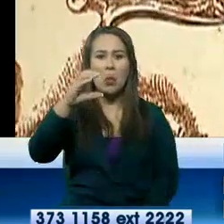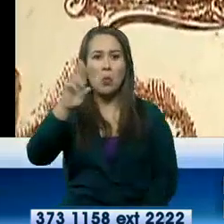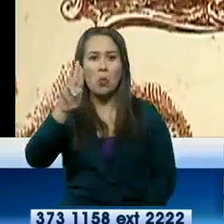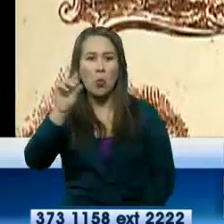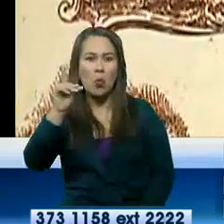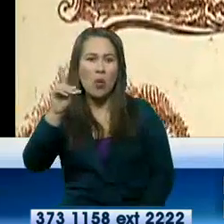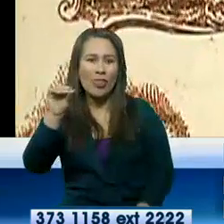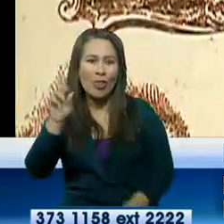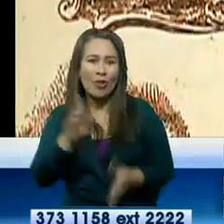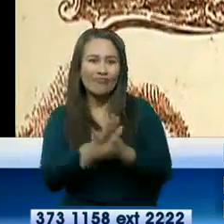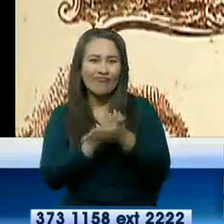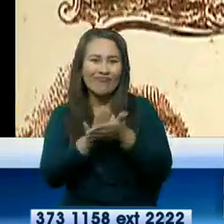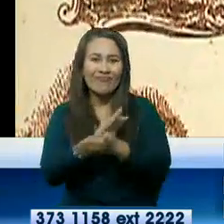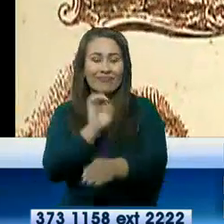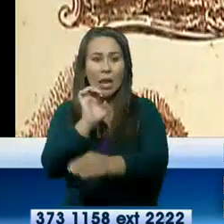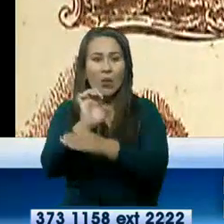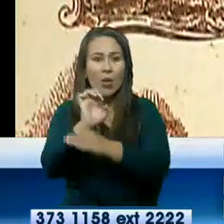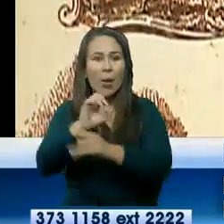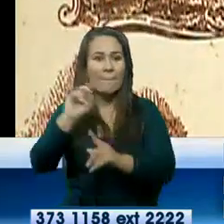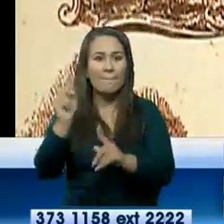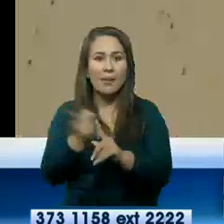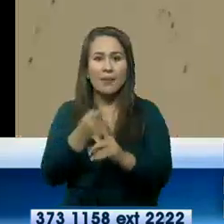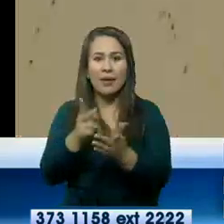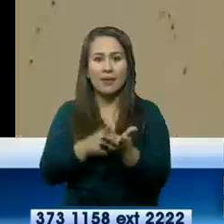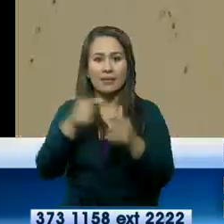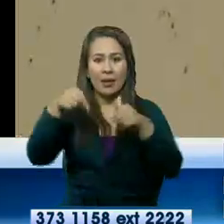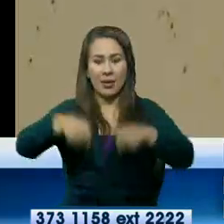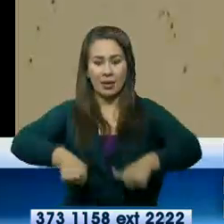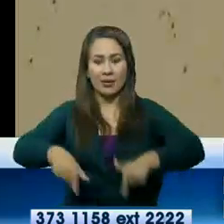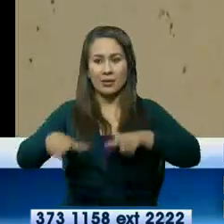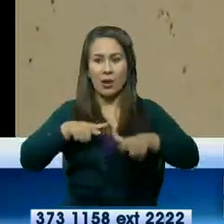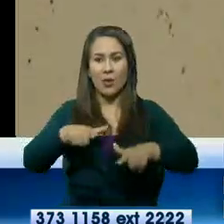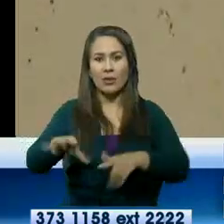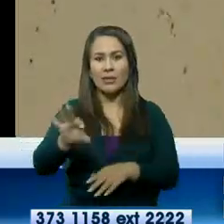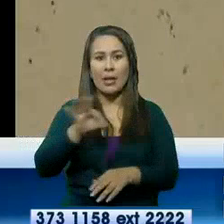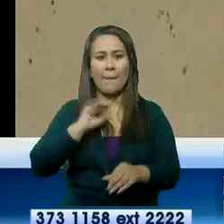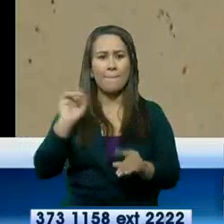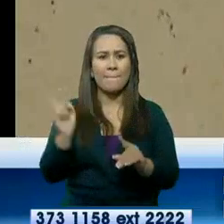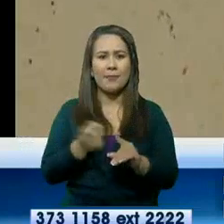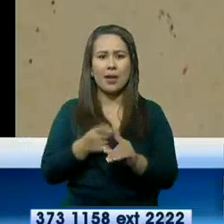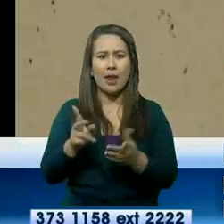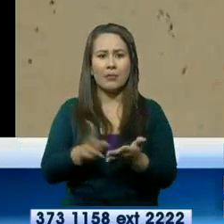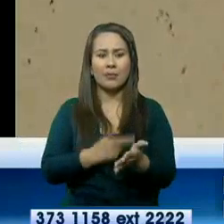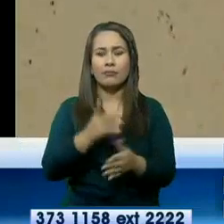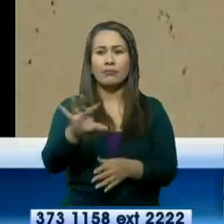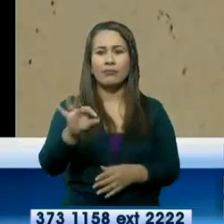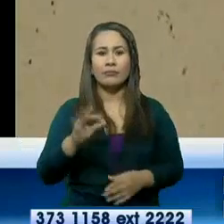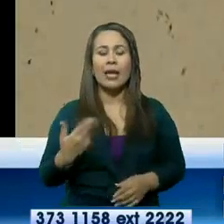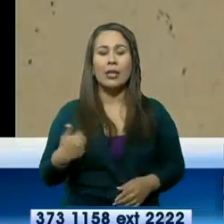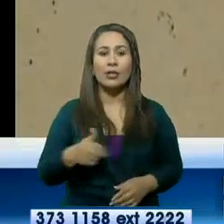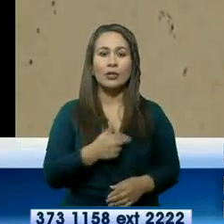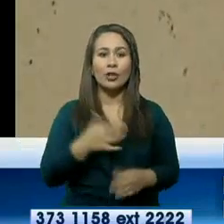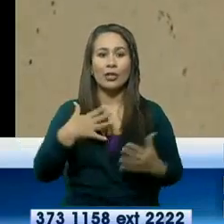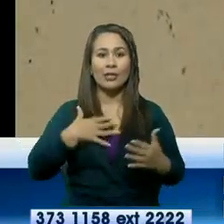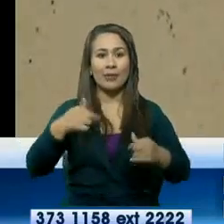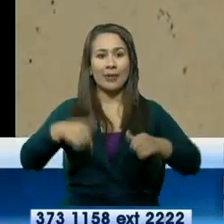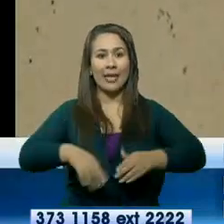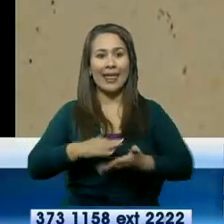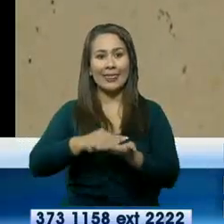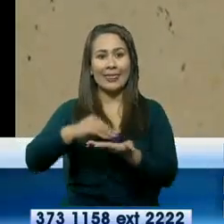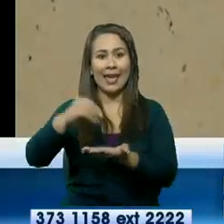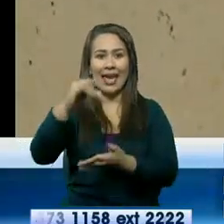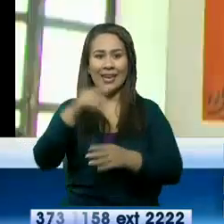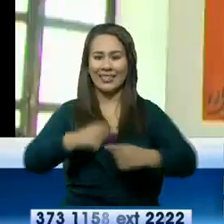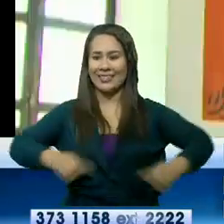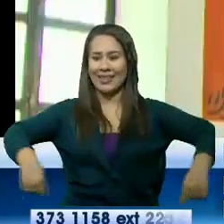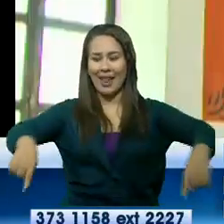fue aquí en Huachalá en donde por primera vez la misión geodésica francesa escribe: estamos en las tierras del Ecuador. Y por